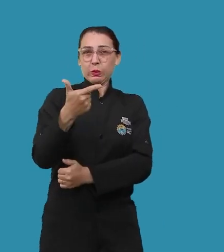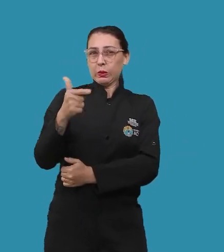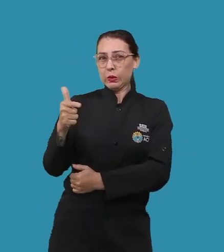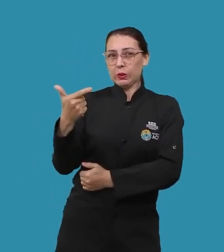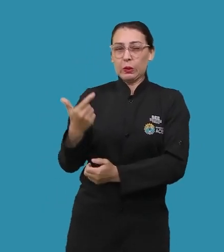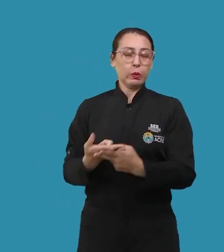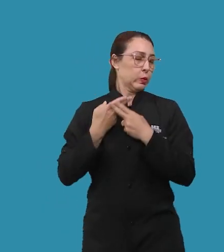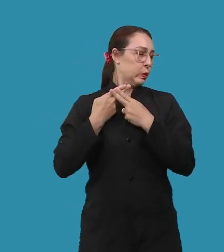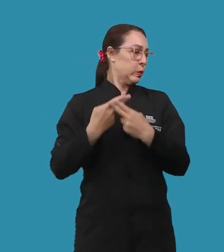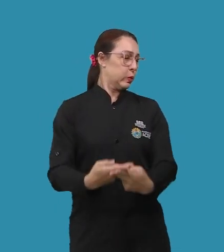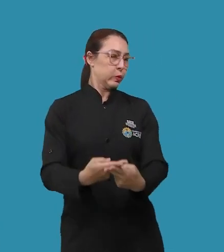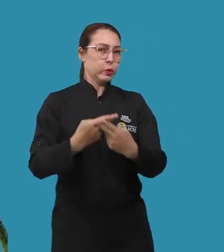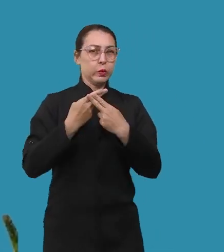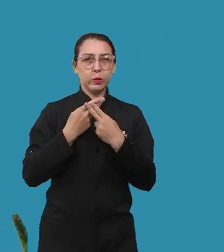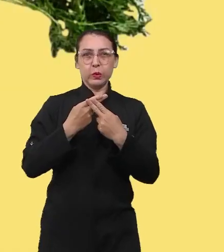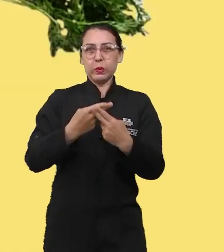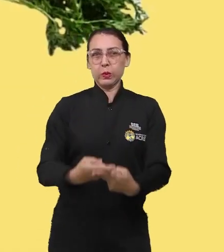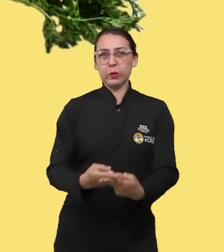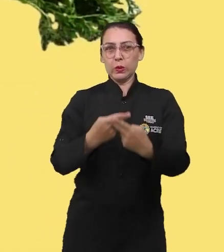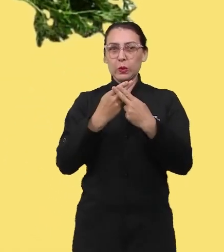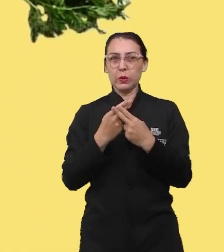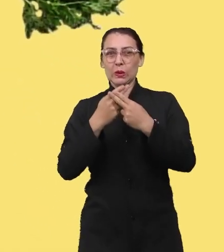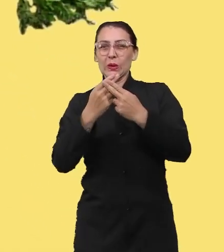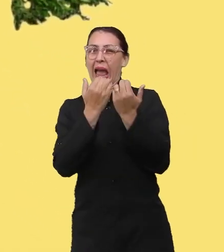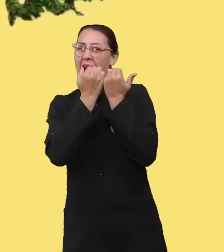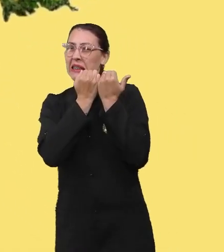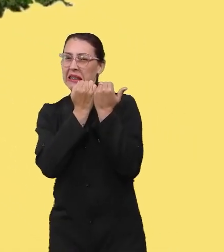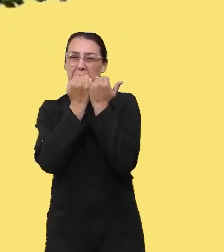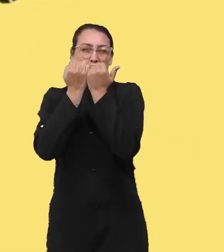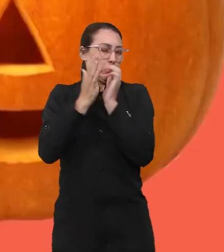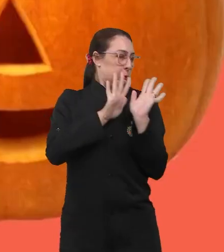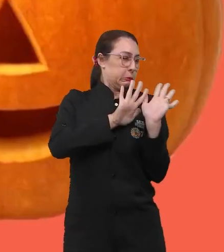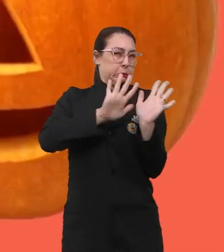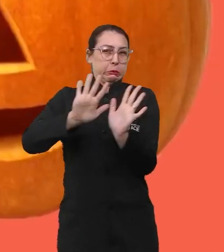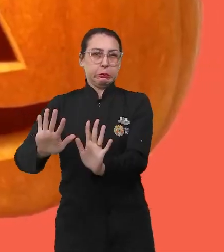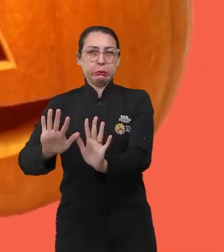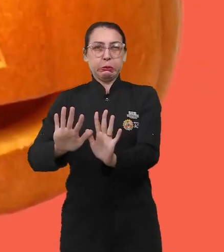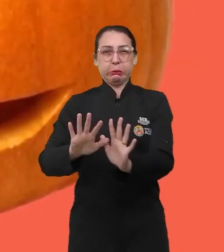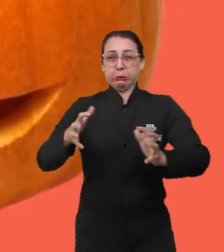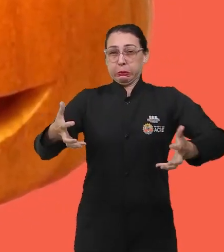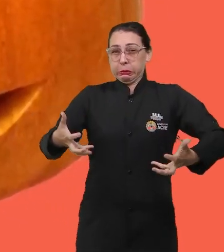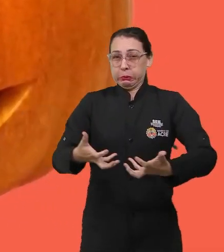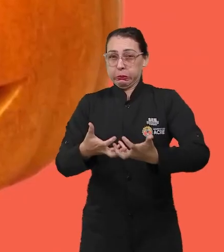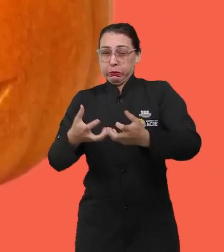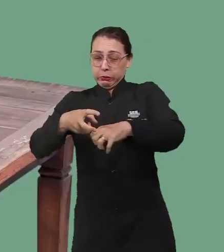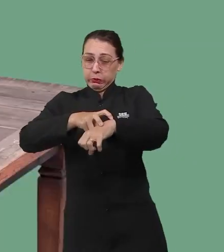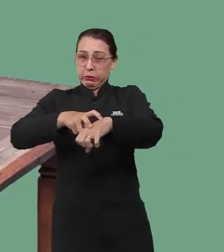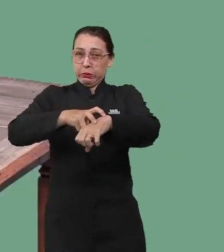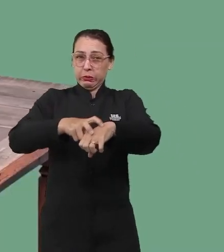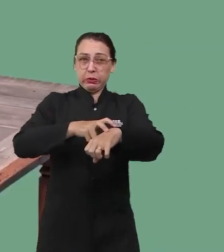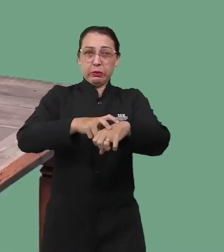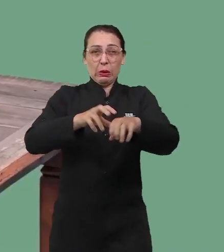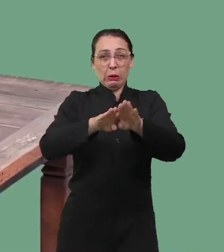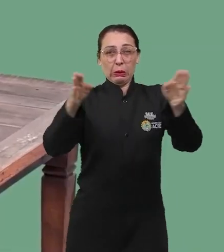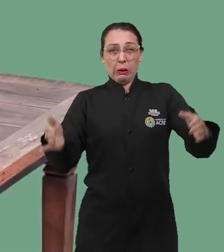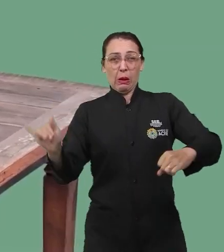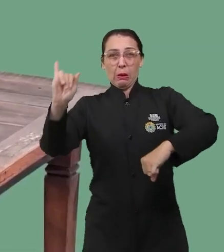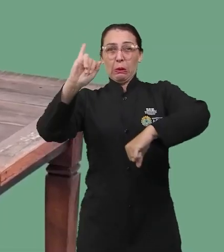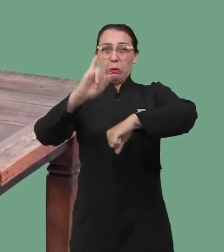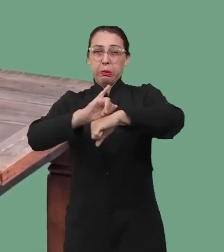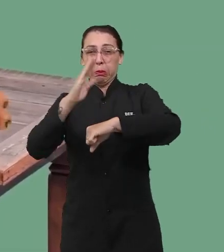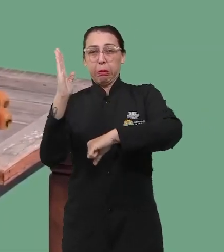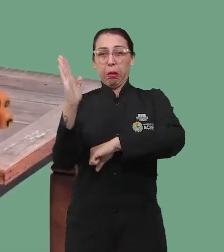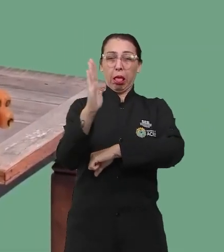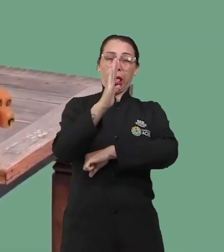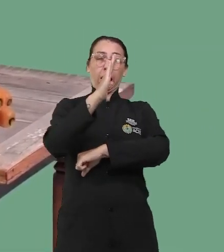la paciencia por el piso. La zanahoria y el zapallo, cuando la ponen en